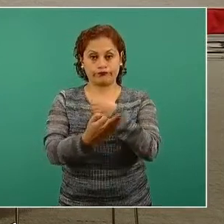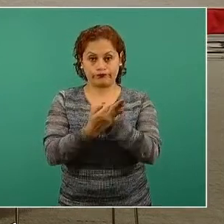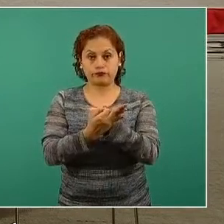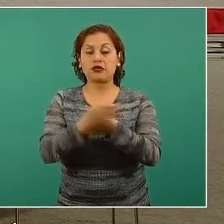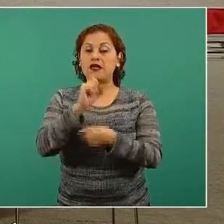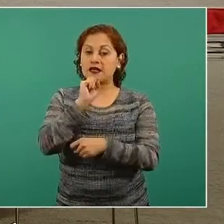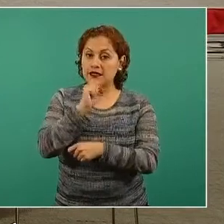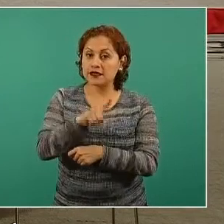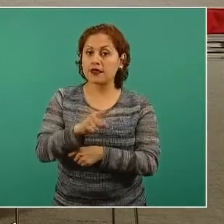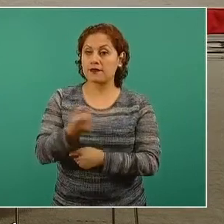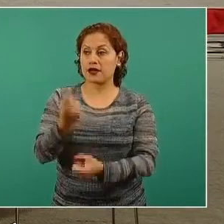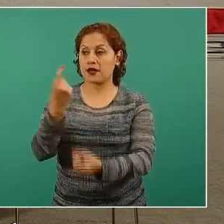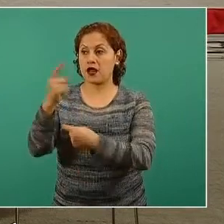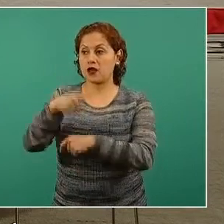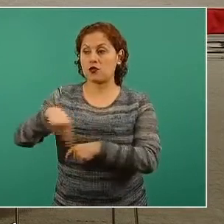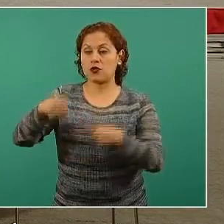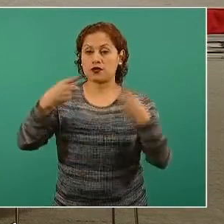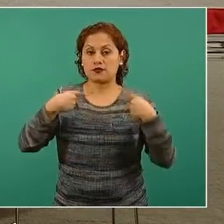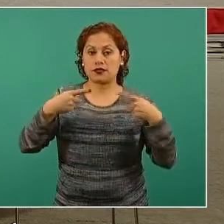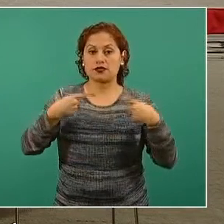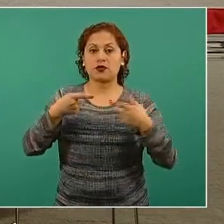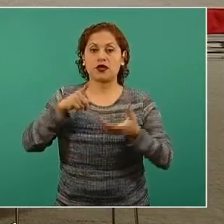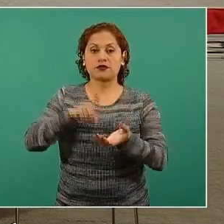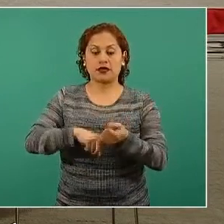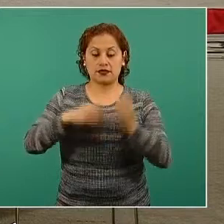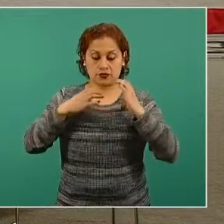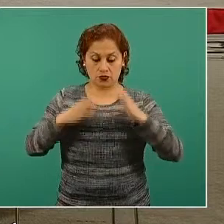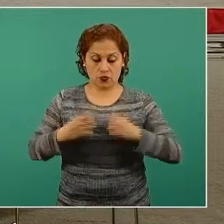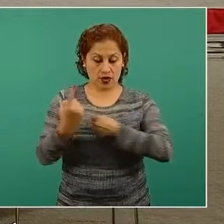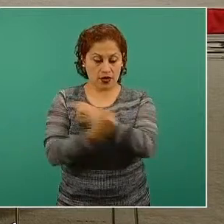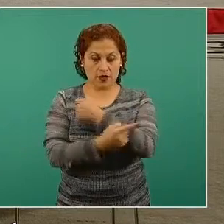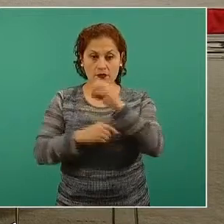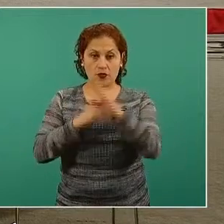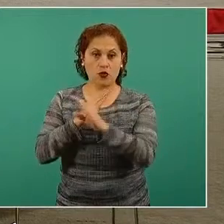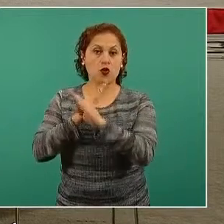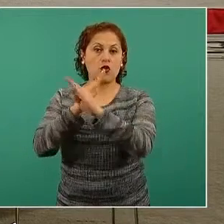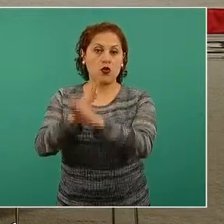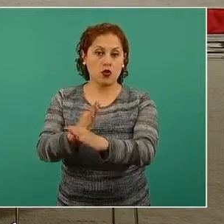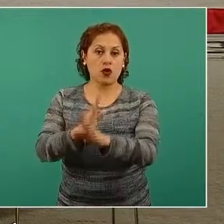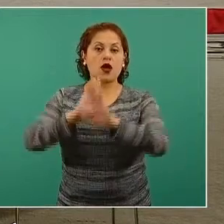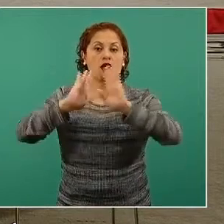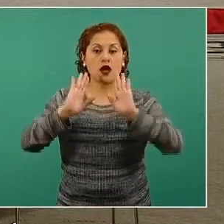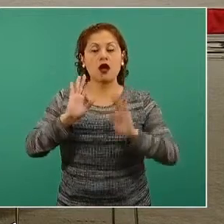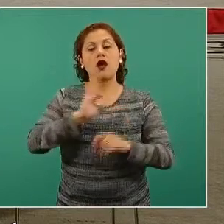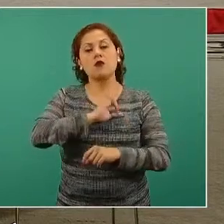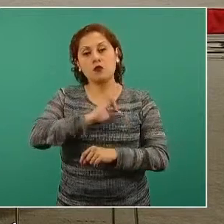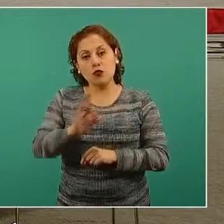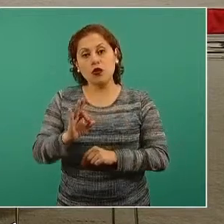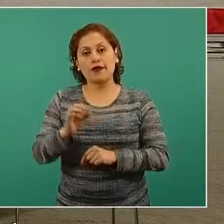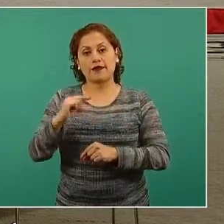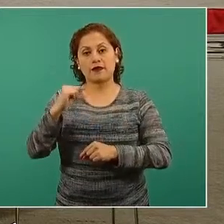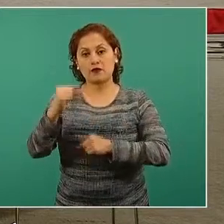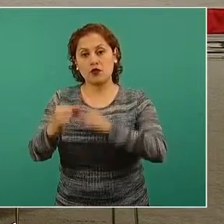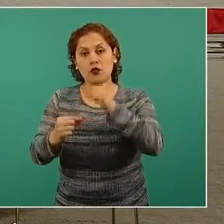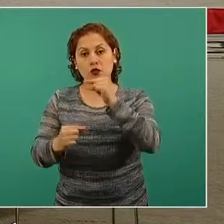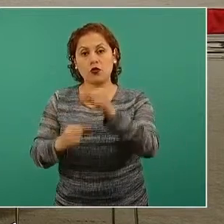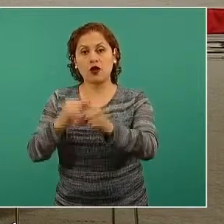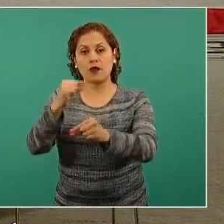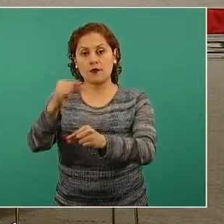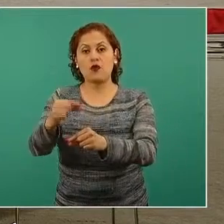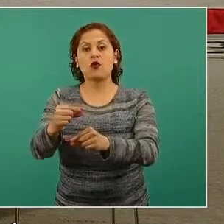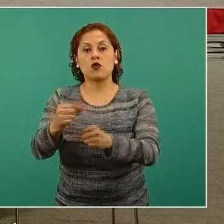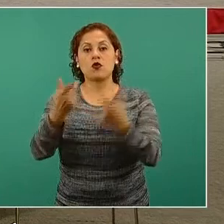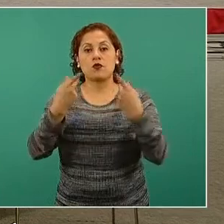a consecuencia de la vacunación, pues entonces podremos semana con semana, mes con mes, ir disminuyendo la cantidad de